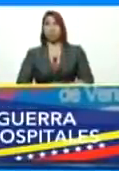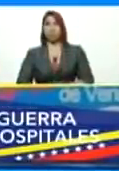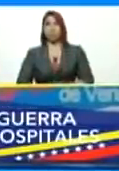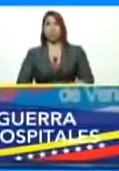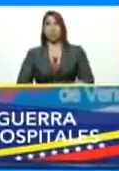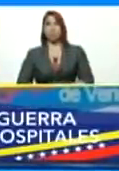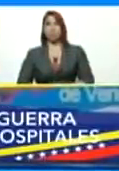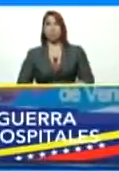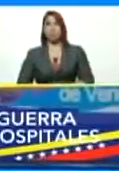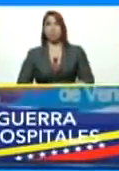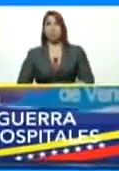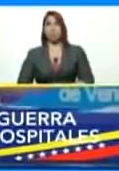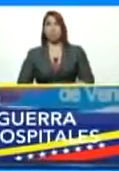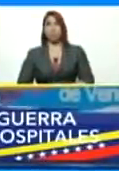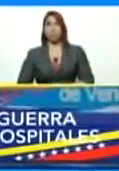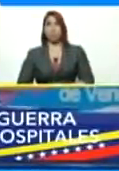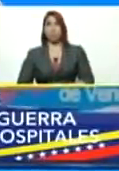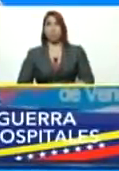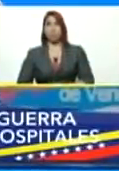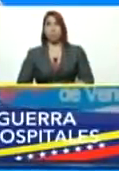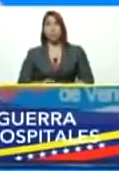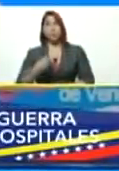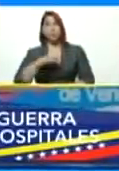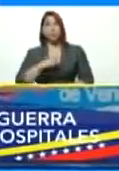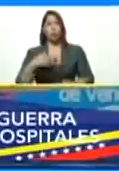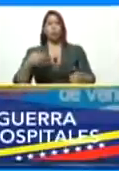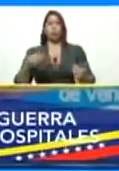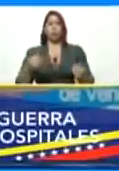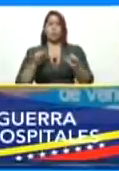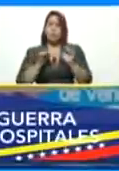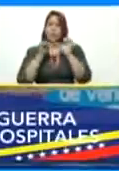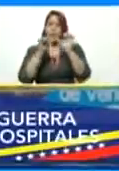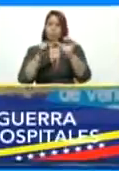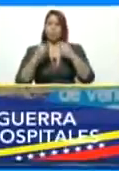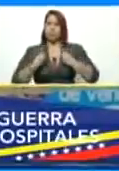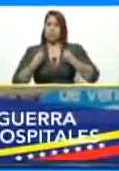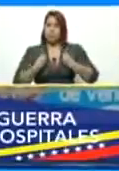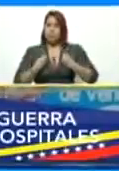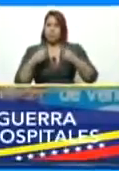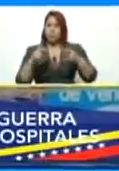es que fuimos sobreviviendo en el ingreso